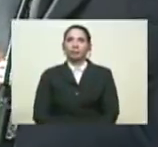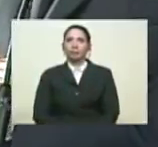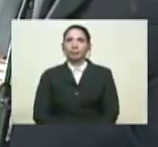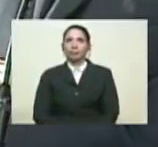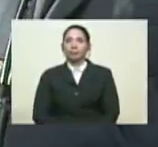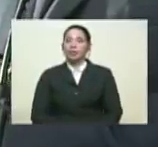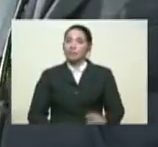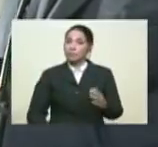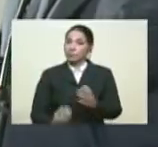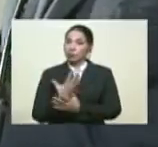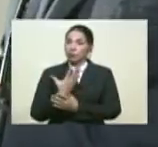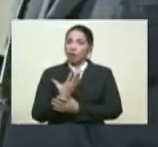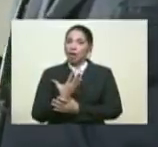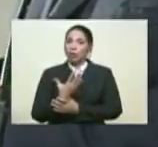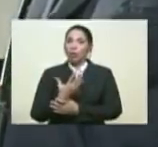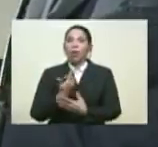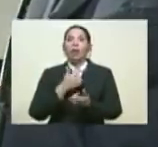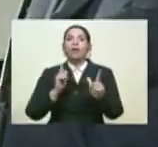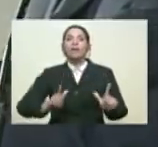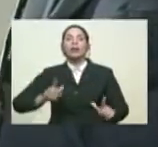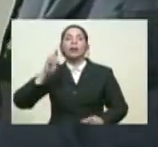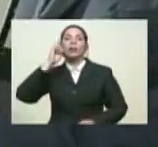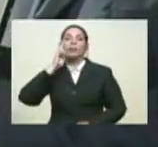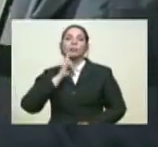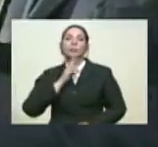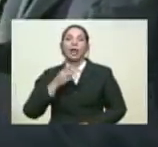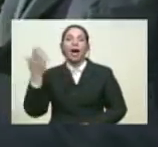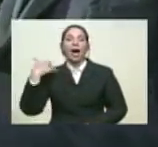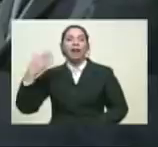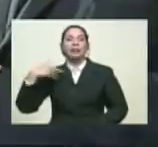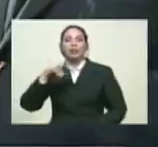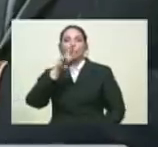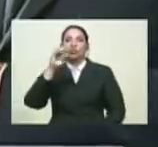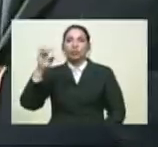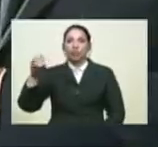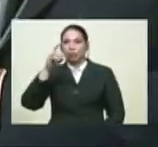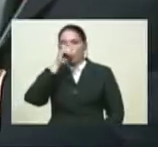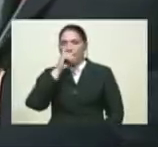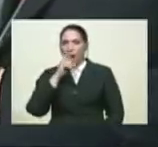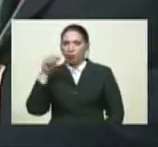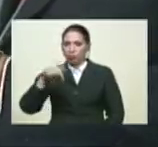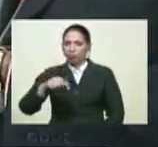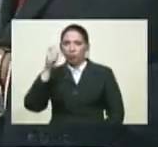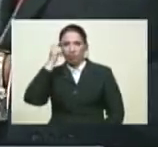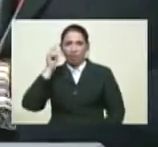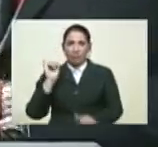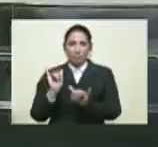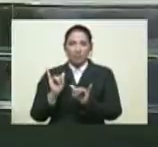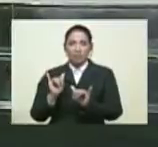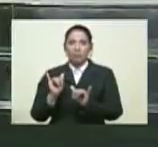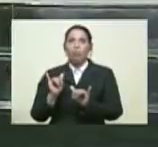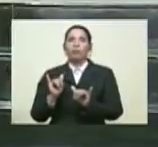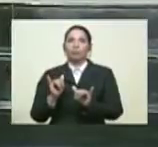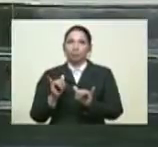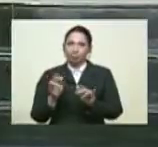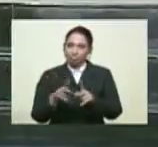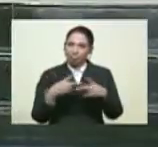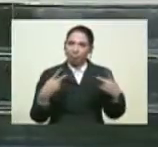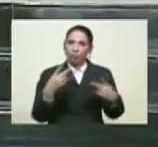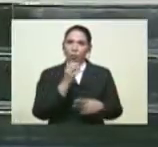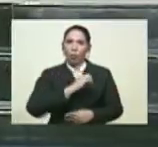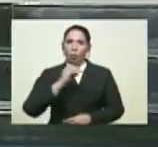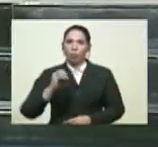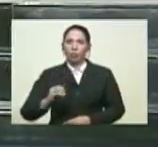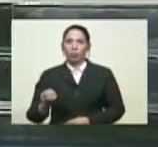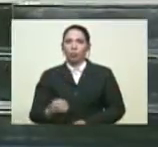fundado por el Libertador hace 200 años, un día como hoy, el Correo del Orinoco. No por